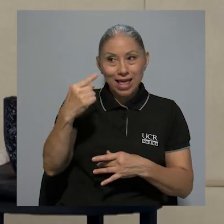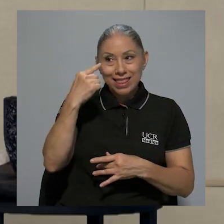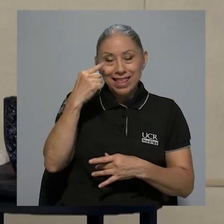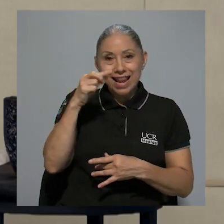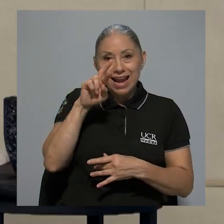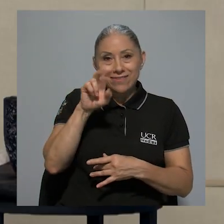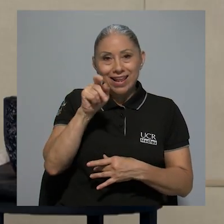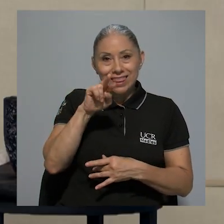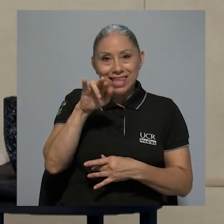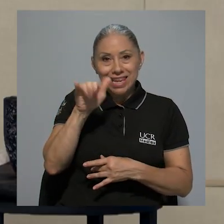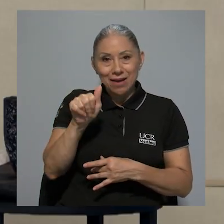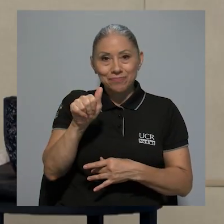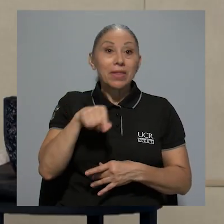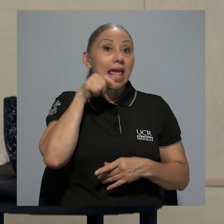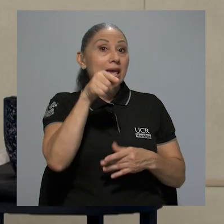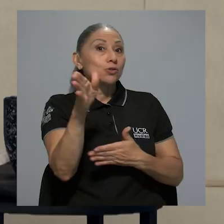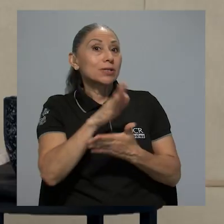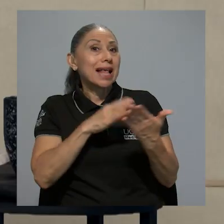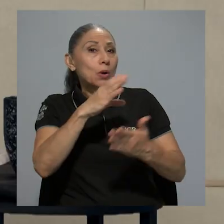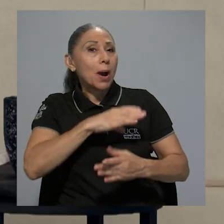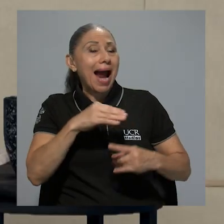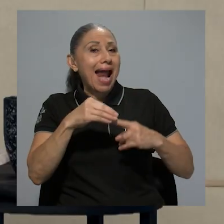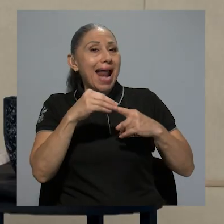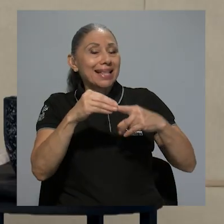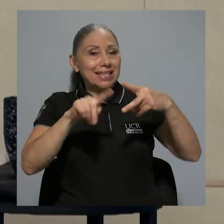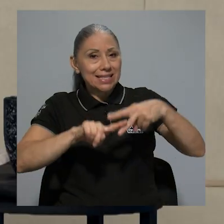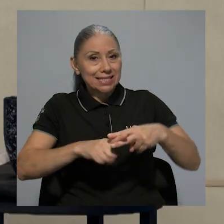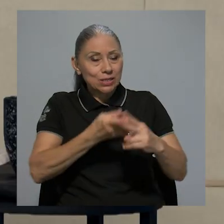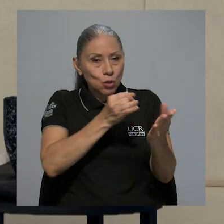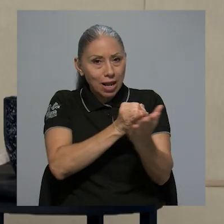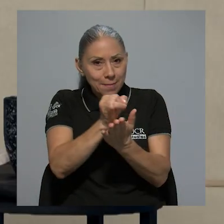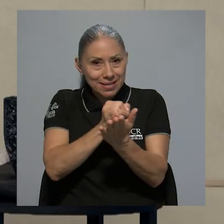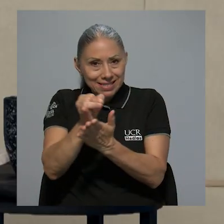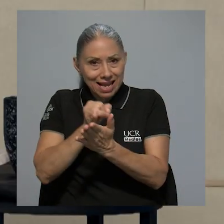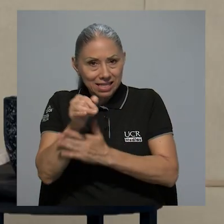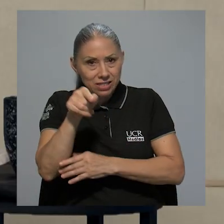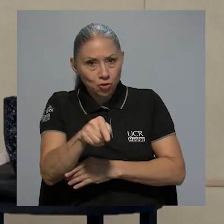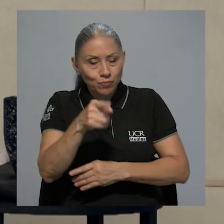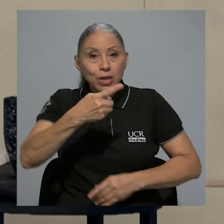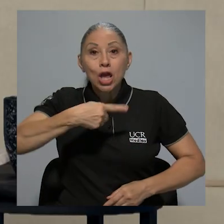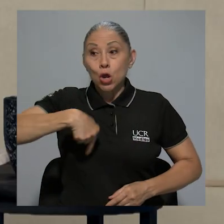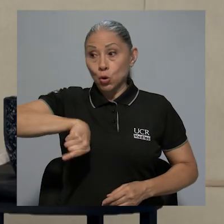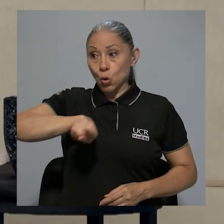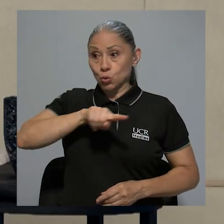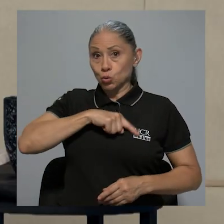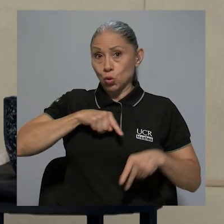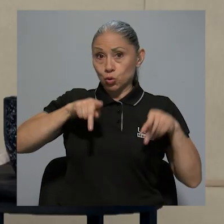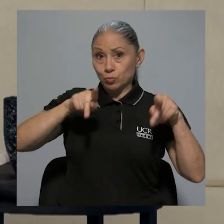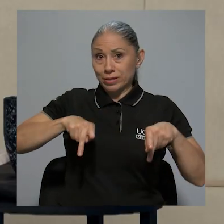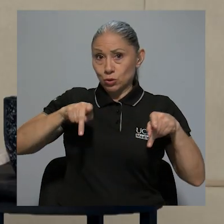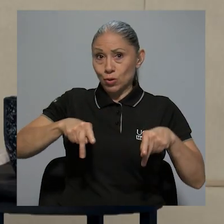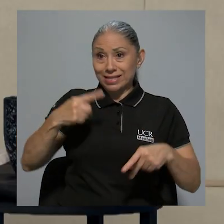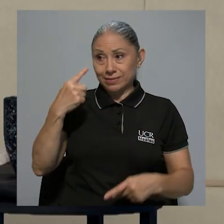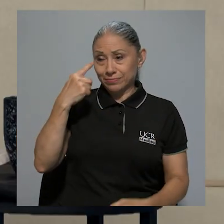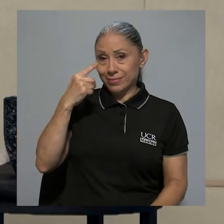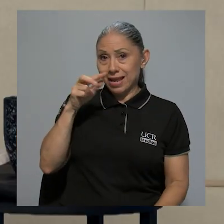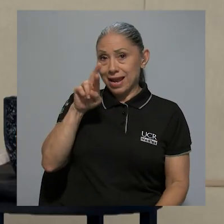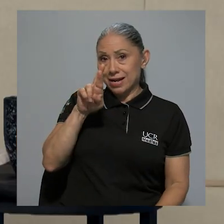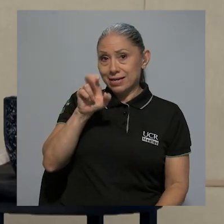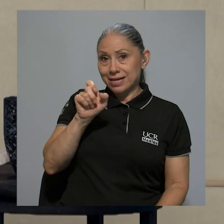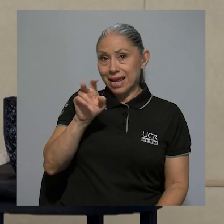que marca el inicio de esta investigación o de este tema, y es que nosotros tenemos en la